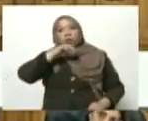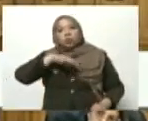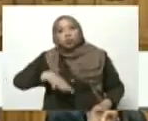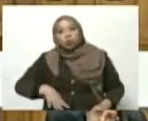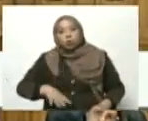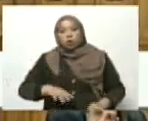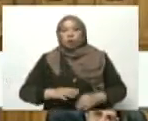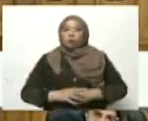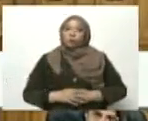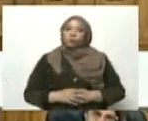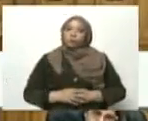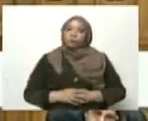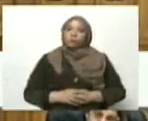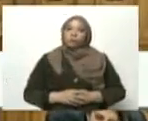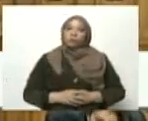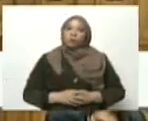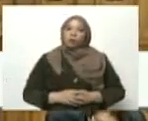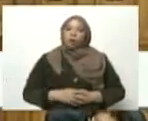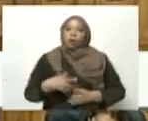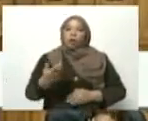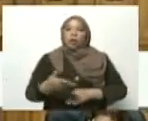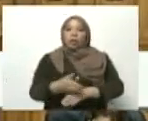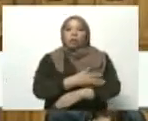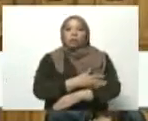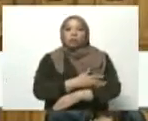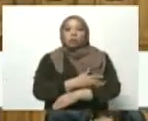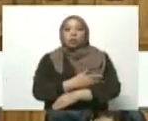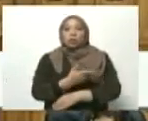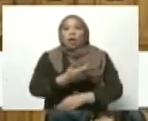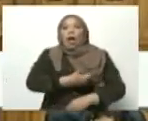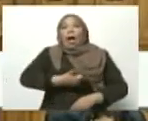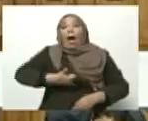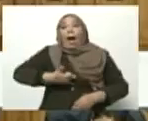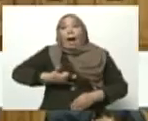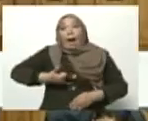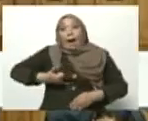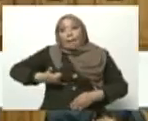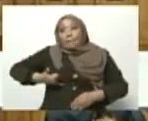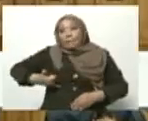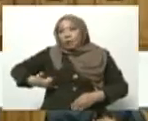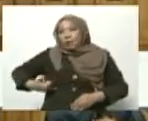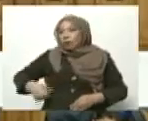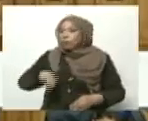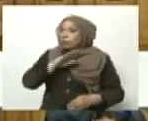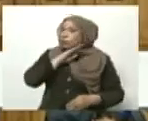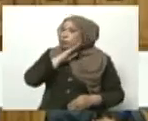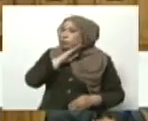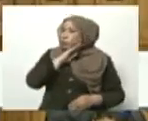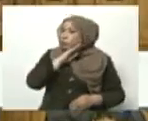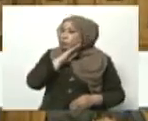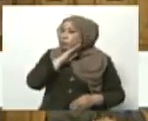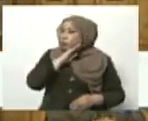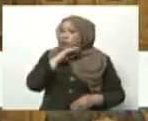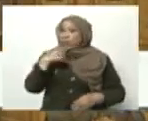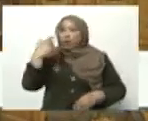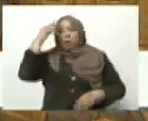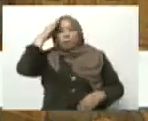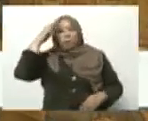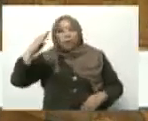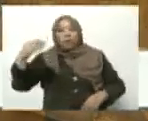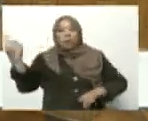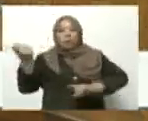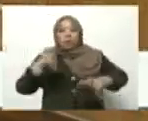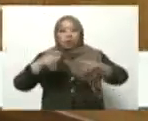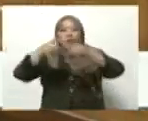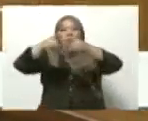humanidad, se dedicaron a tratar de matarnos de hambre, de matarnos por enfermedad, de matarnos con ataques militares, de dividirnos,